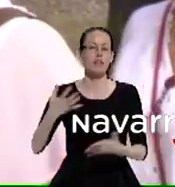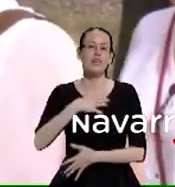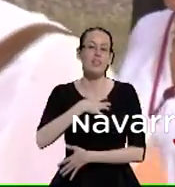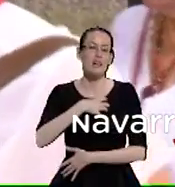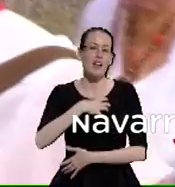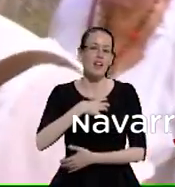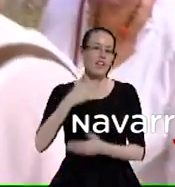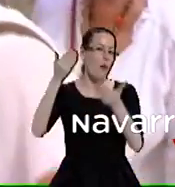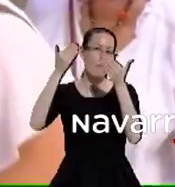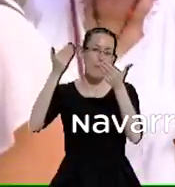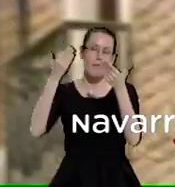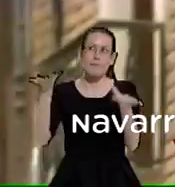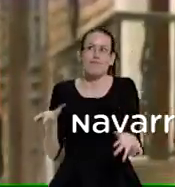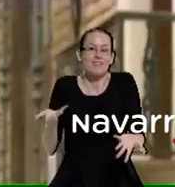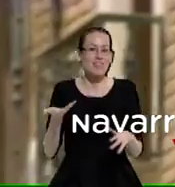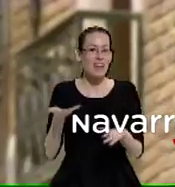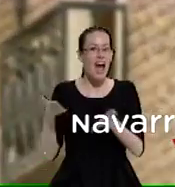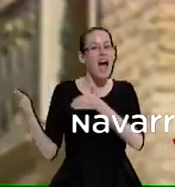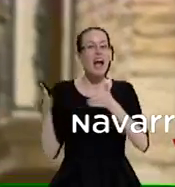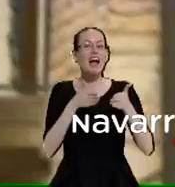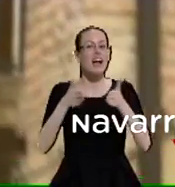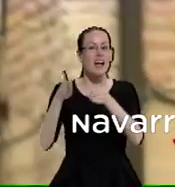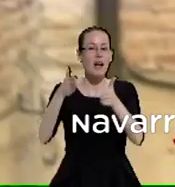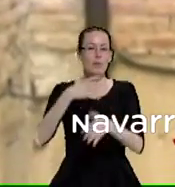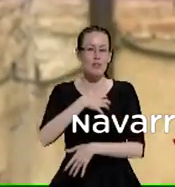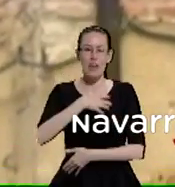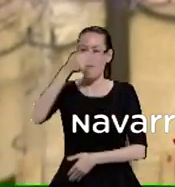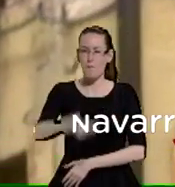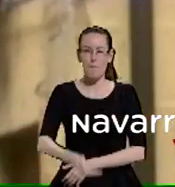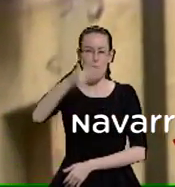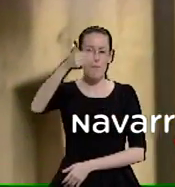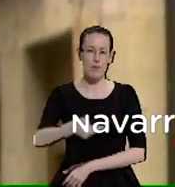peregrino, es muy importante el Camino de Santiago para Puente la Reina.